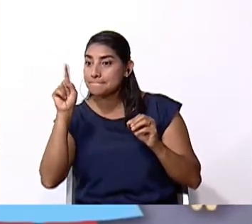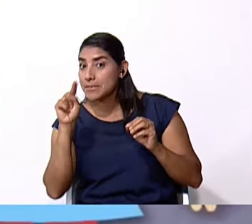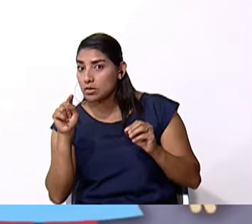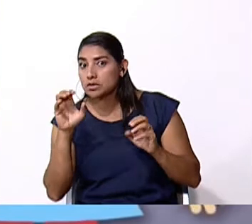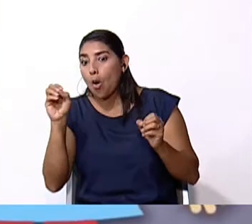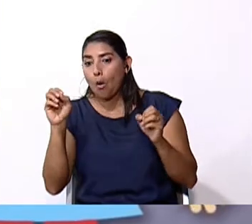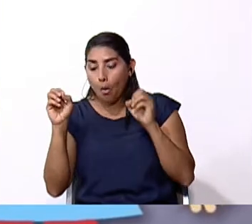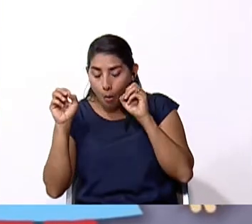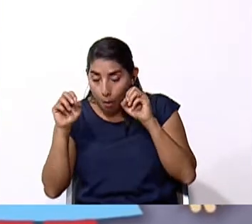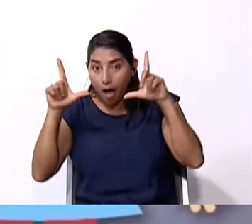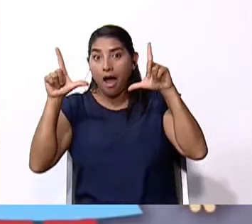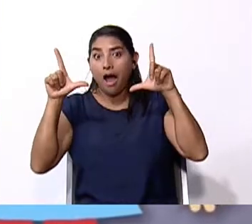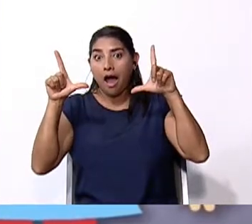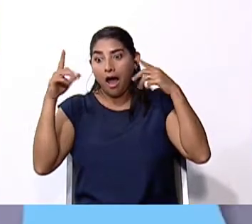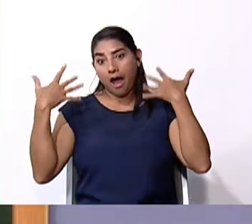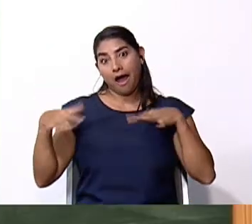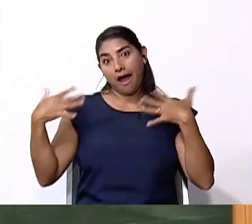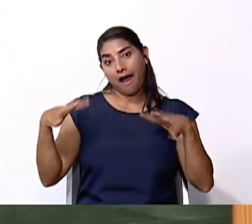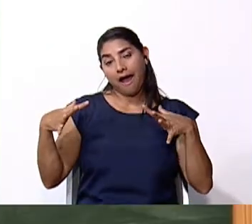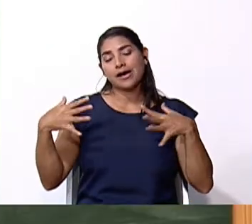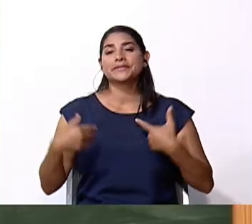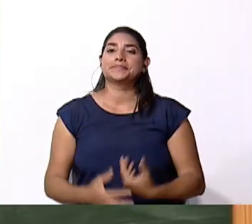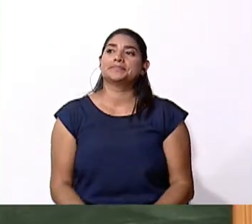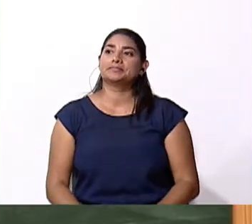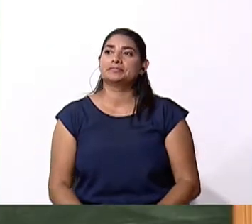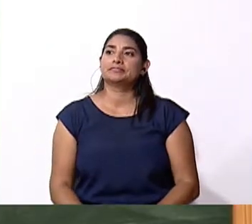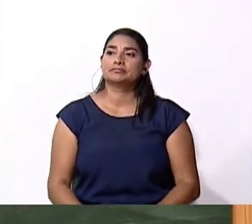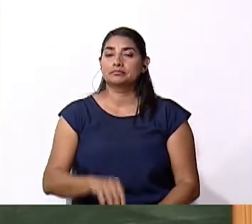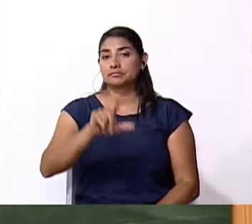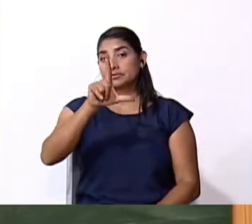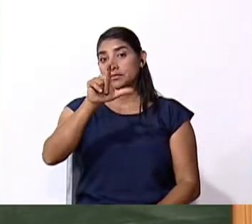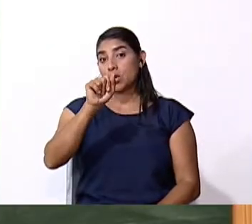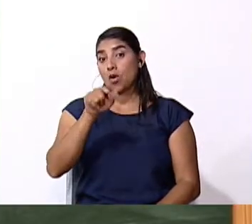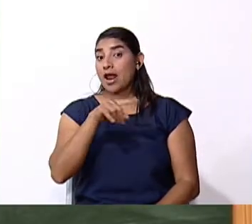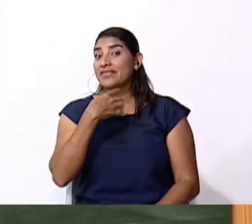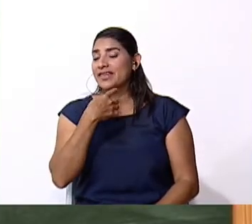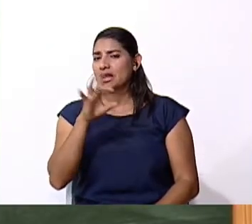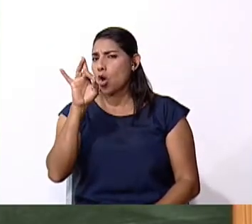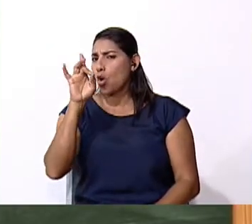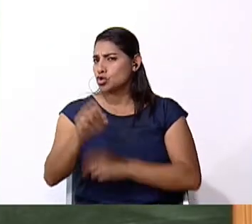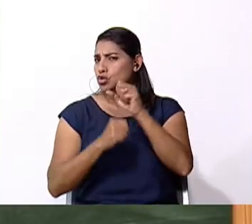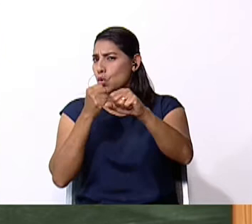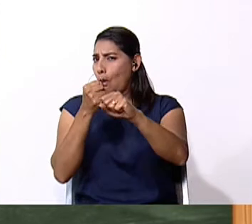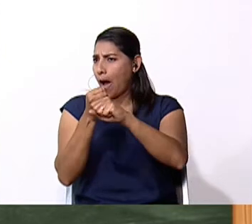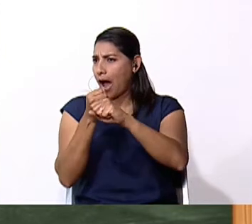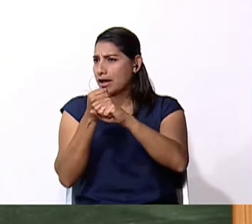o una exclamación. Lola tiene 8 años.